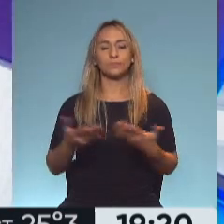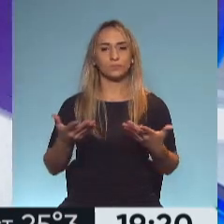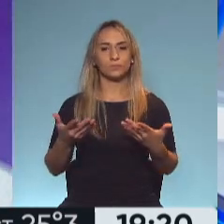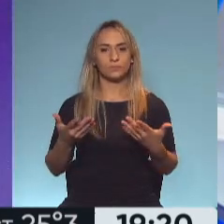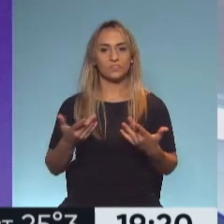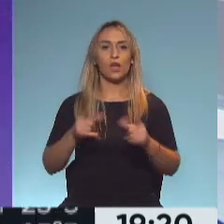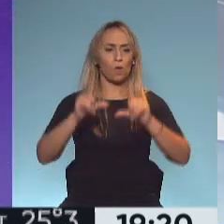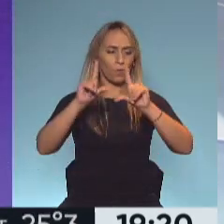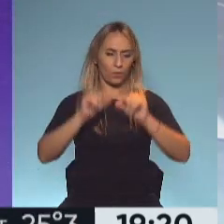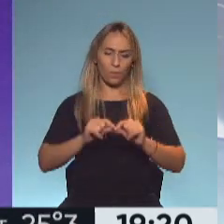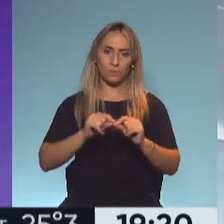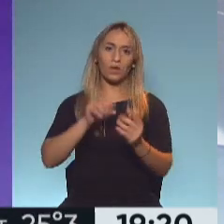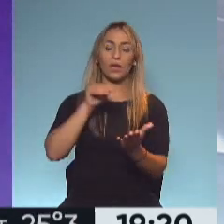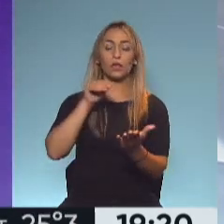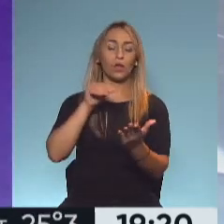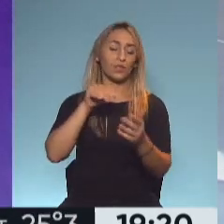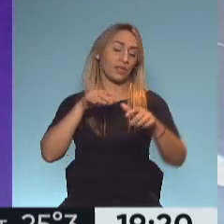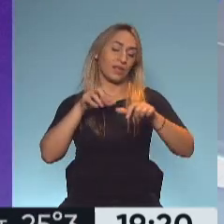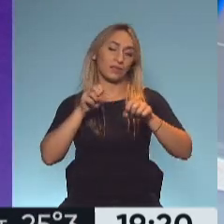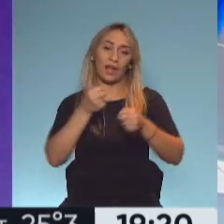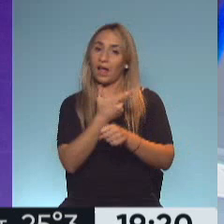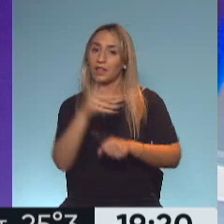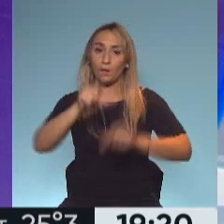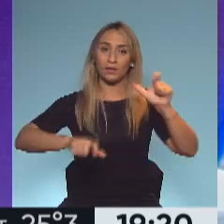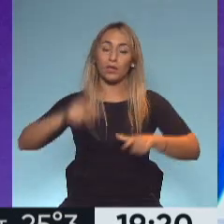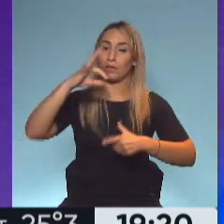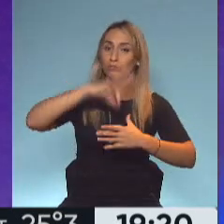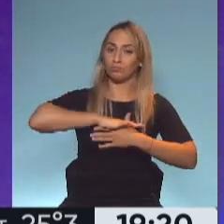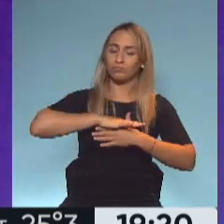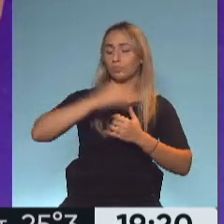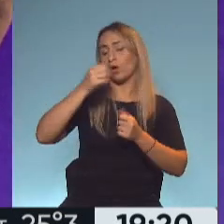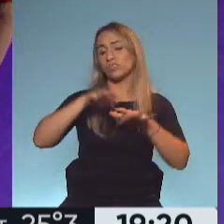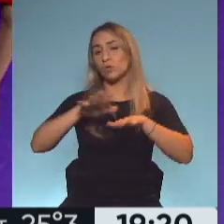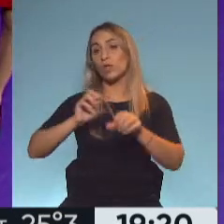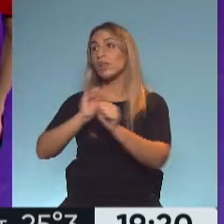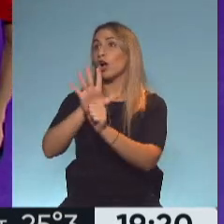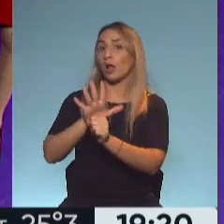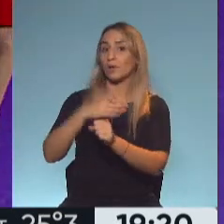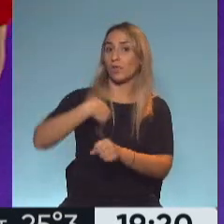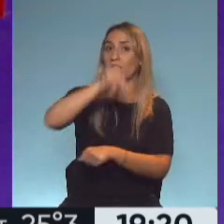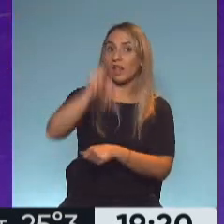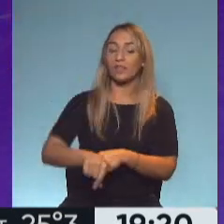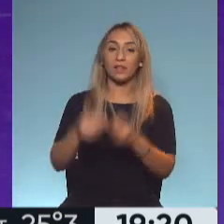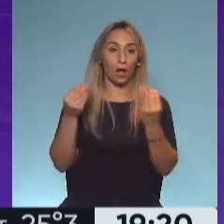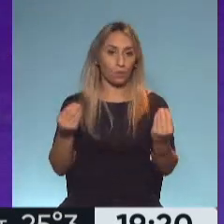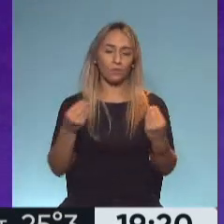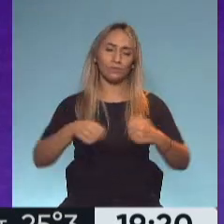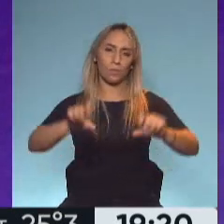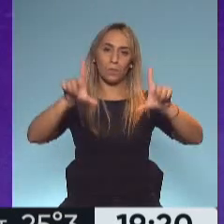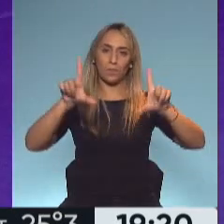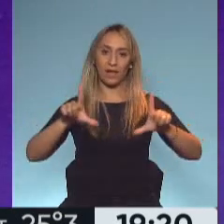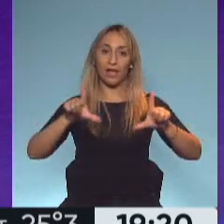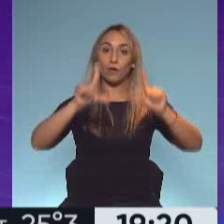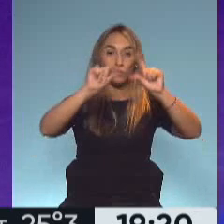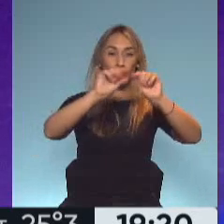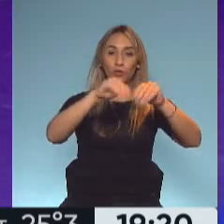Completamos los números de la situación epidemiológica en la República Argentina. Lo vamos a repasar en una placa, como siempre hacemos, con el número